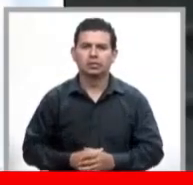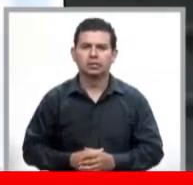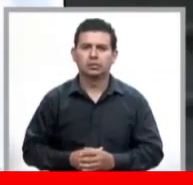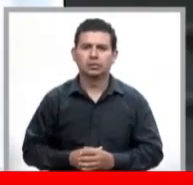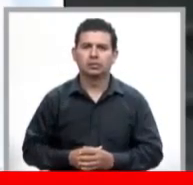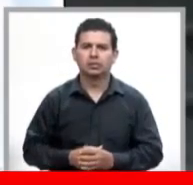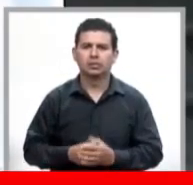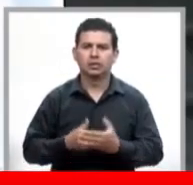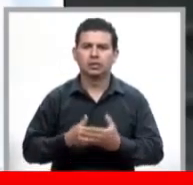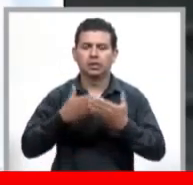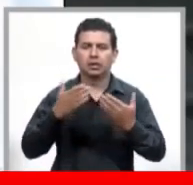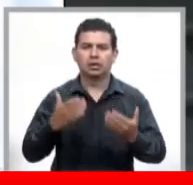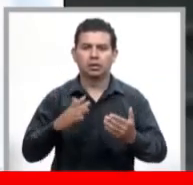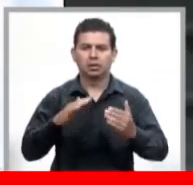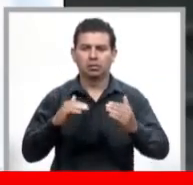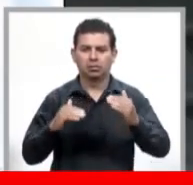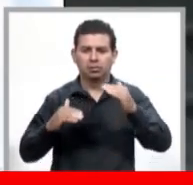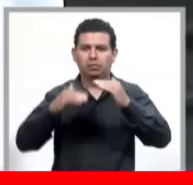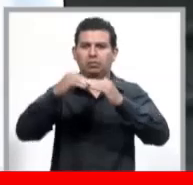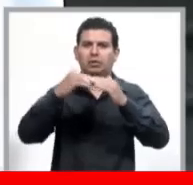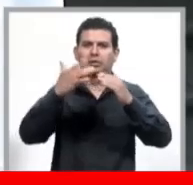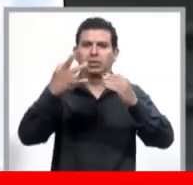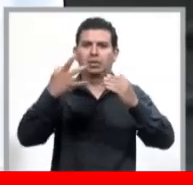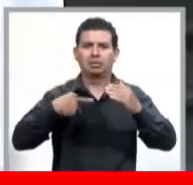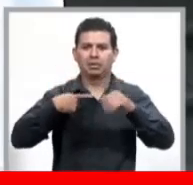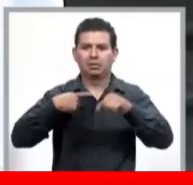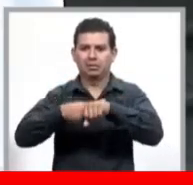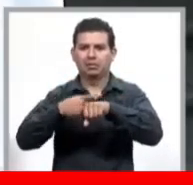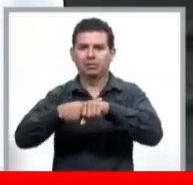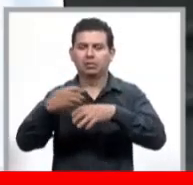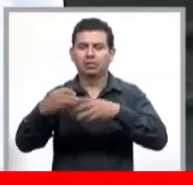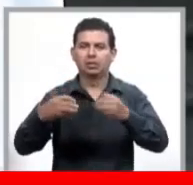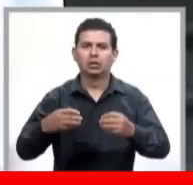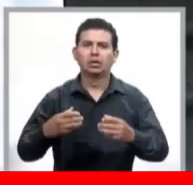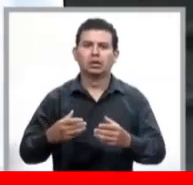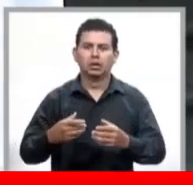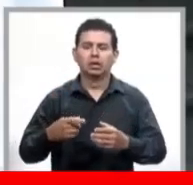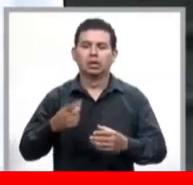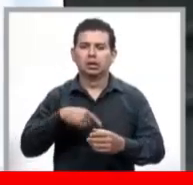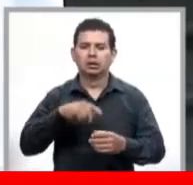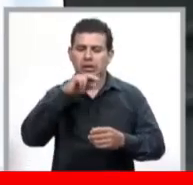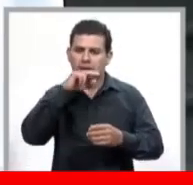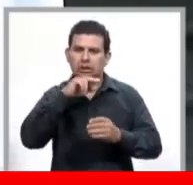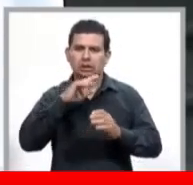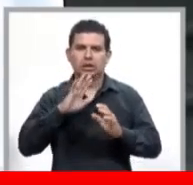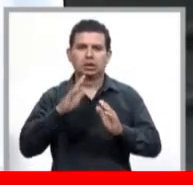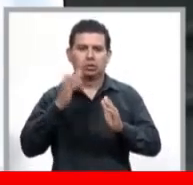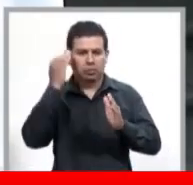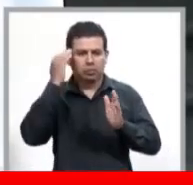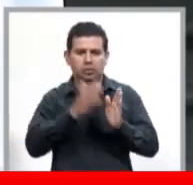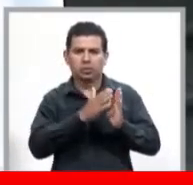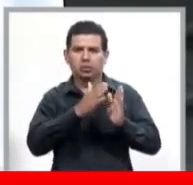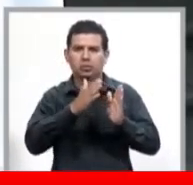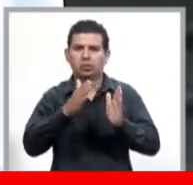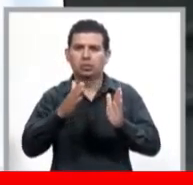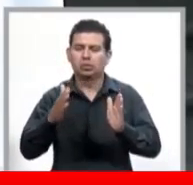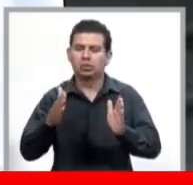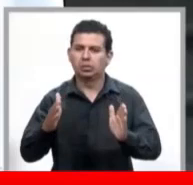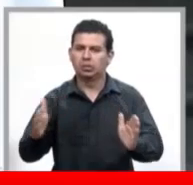a 50 contagios en el estado de Oaxaca, a lo que nos hemos tardado a superar ya